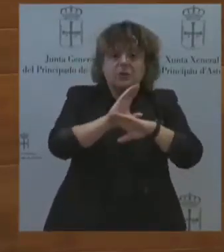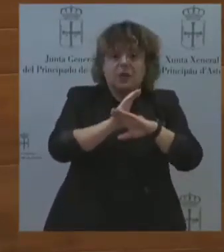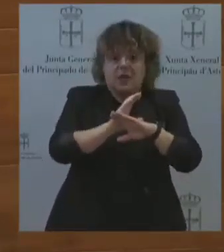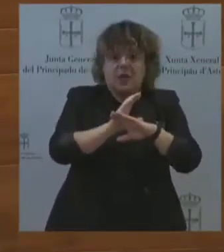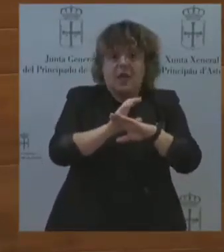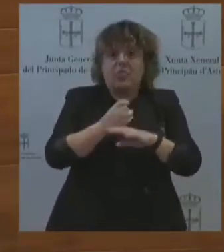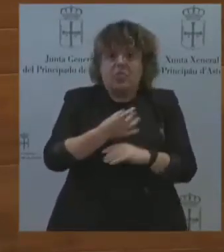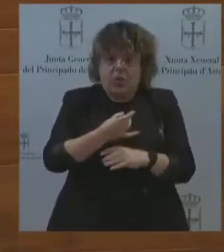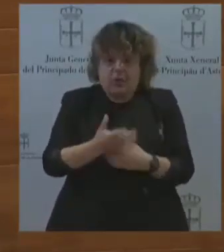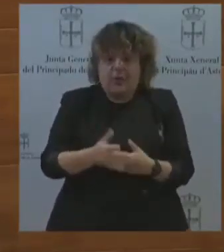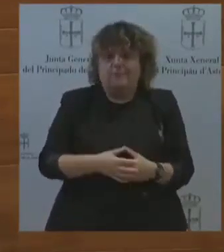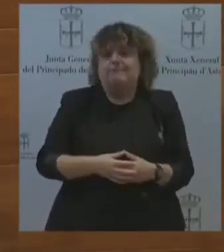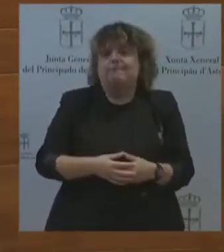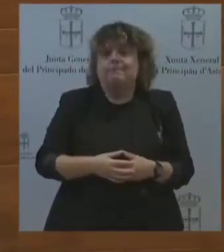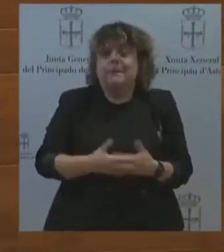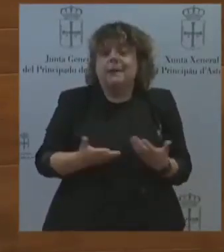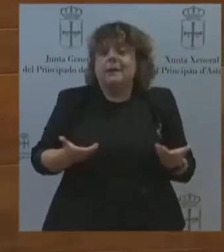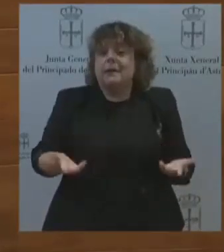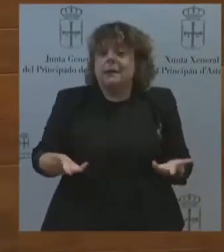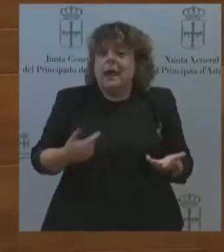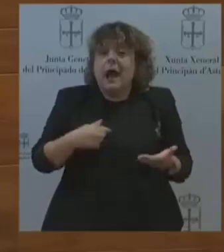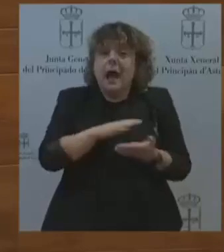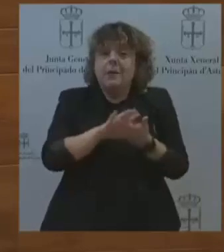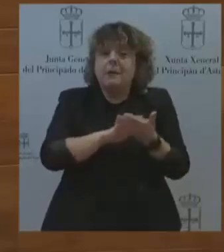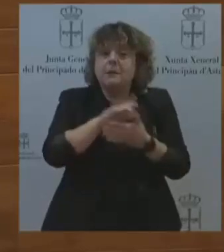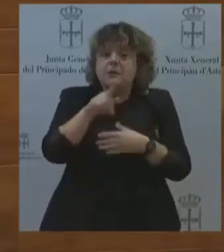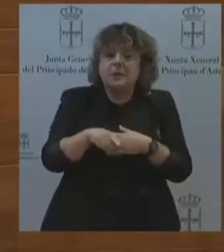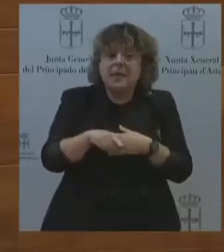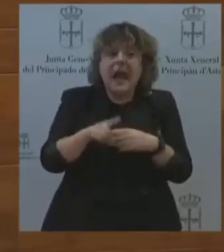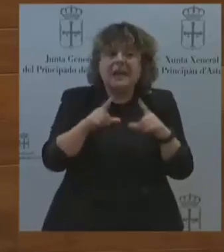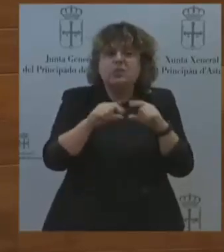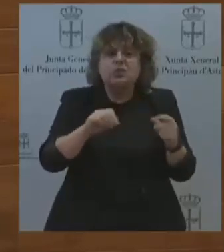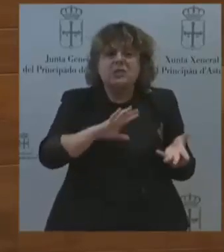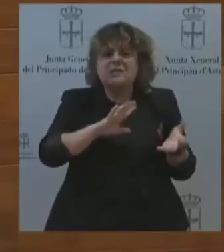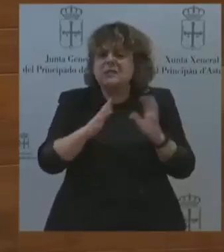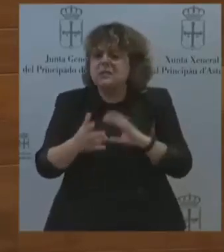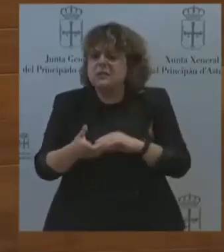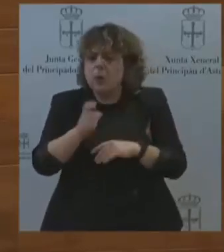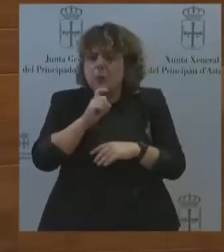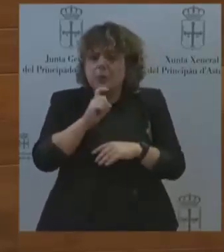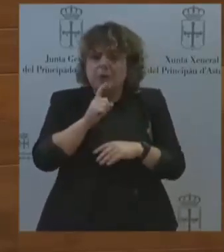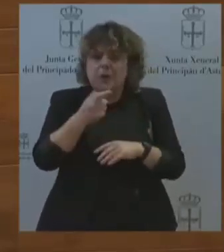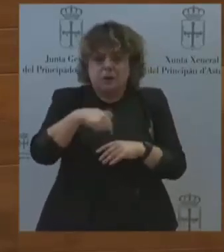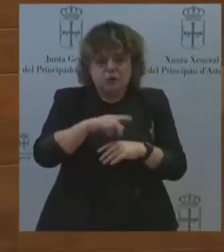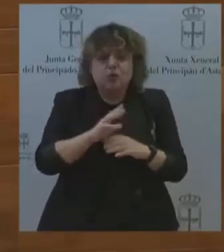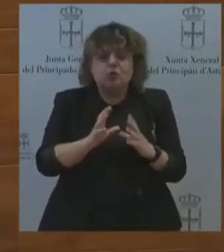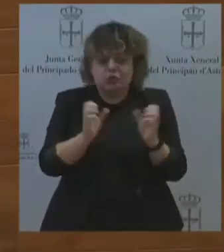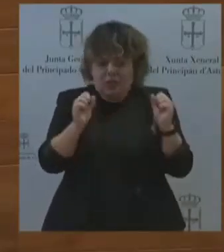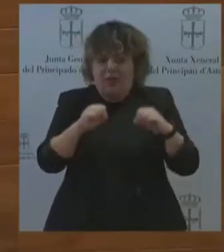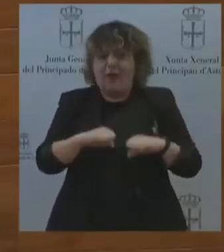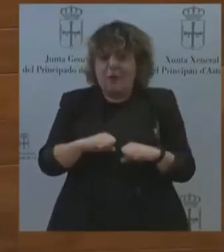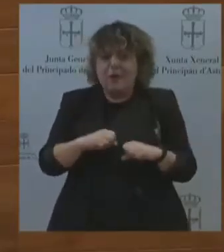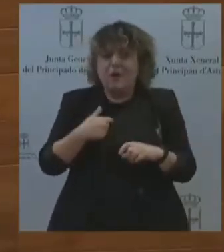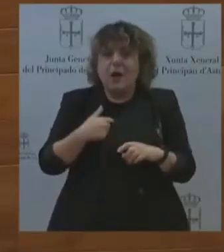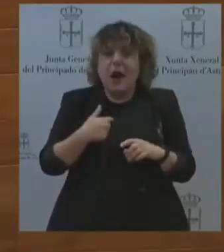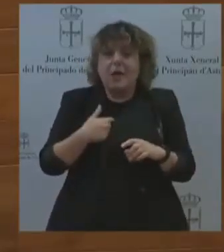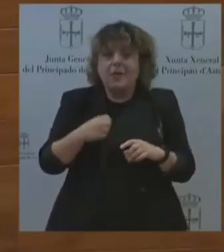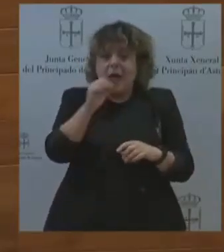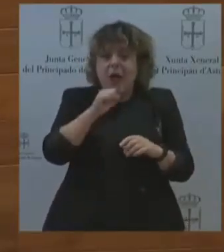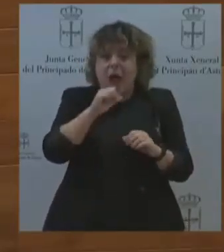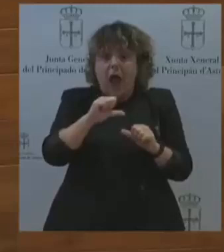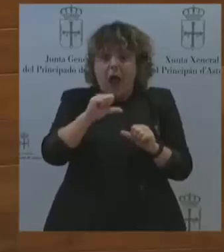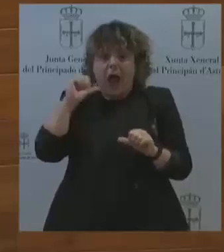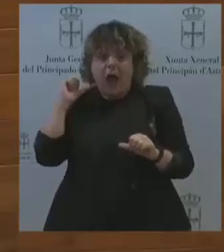de cómo había cambiado Asturias. Y aquí, señor Barbón, no podemos estar más de acuerdo. Hace unos años no se consideraría normal que el gobierno de